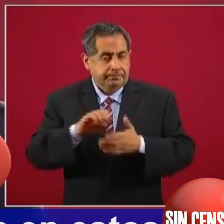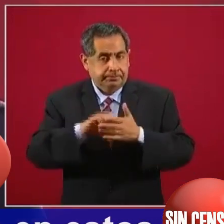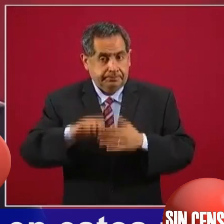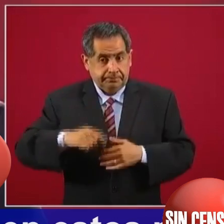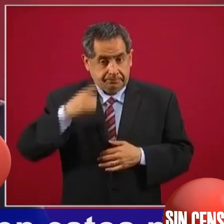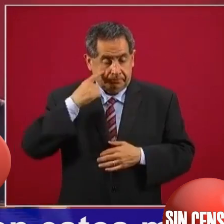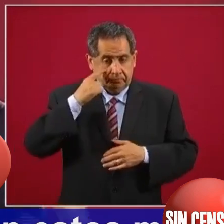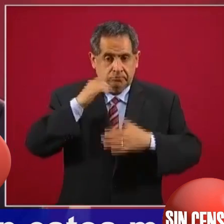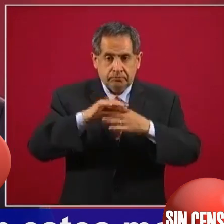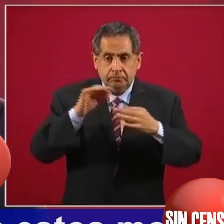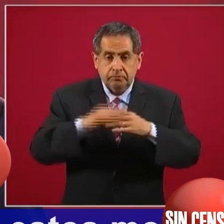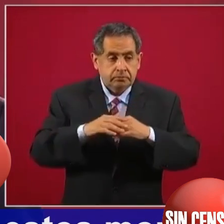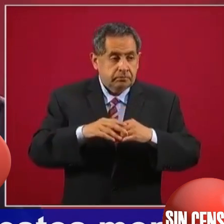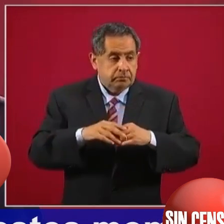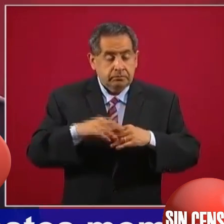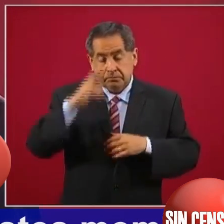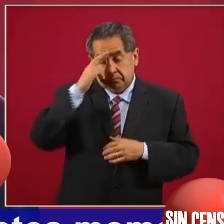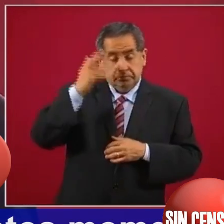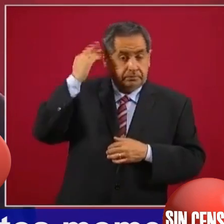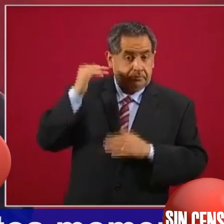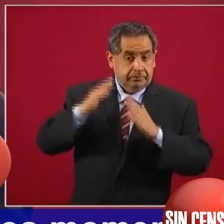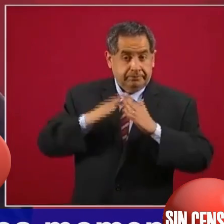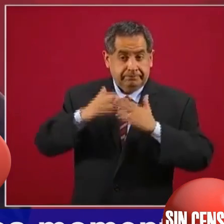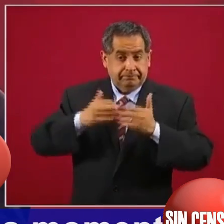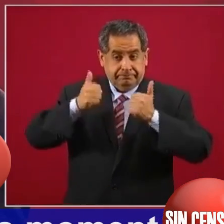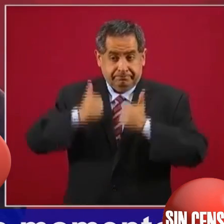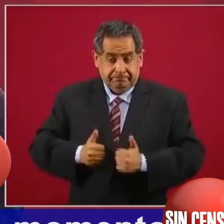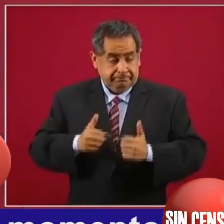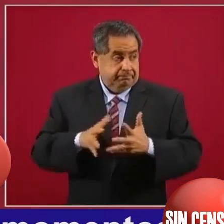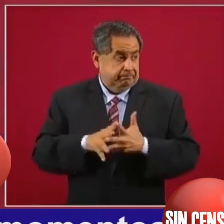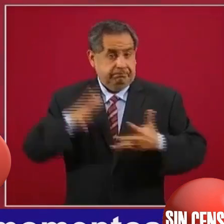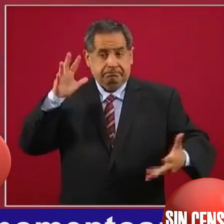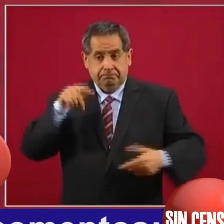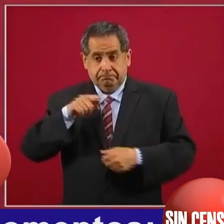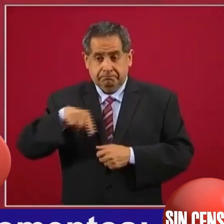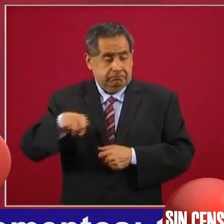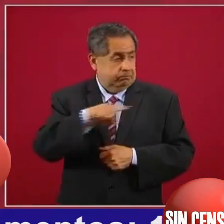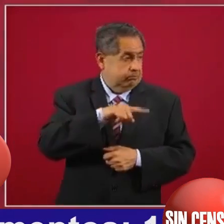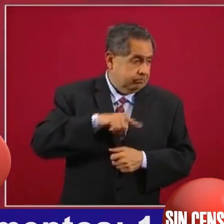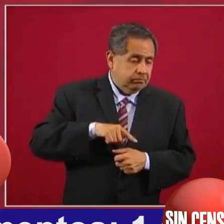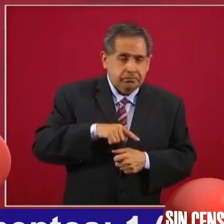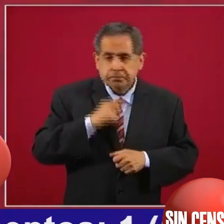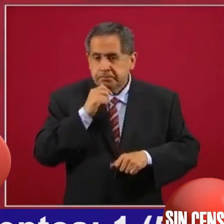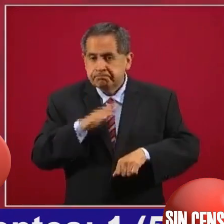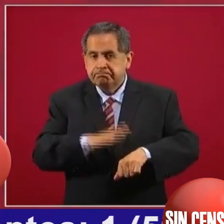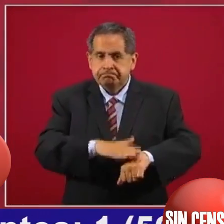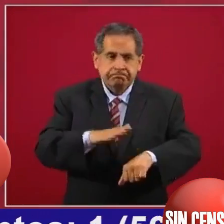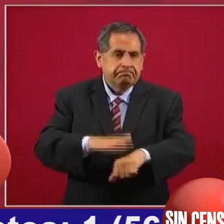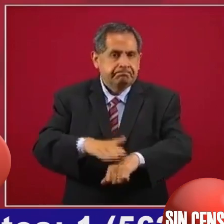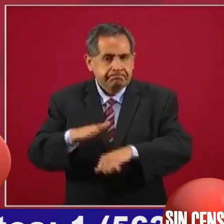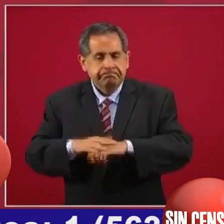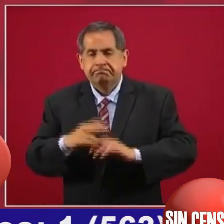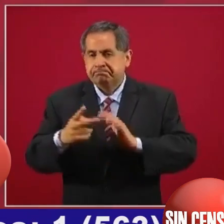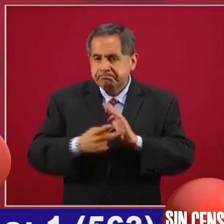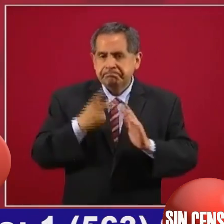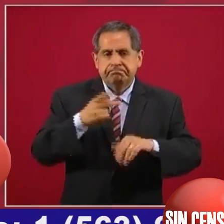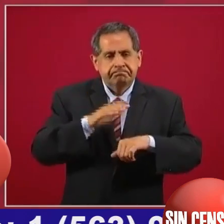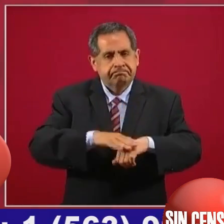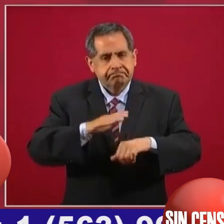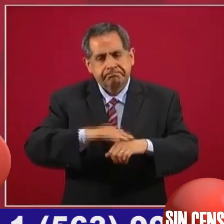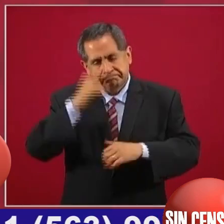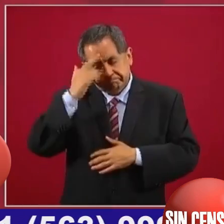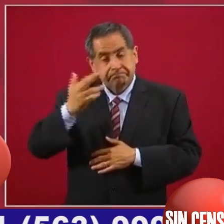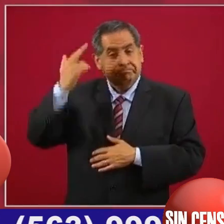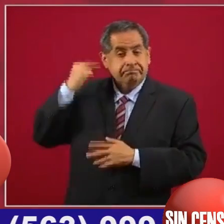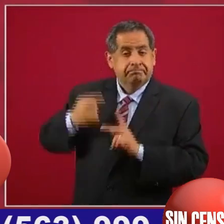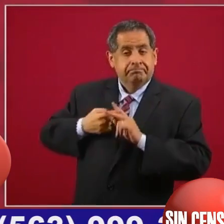del proceso de mayor confinamiento empezamos a hacer énfasis de nueva cuenta. Lo hicimos al